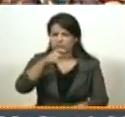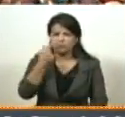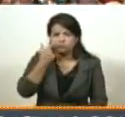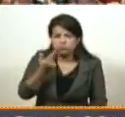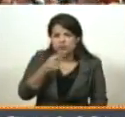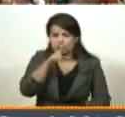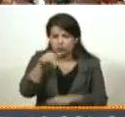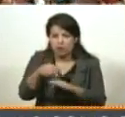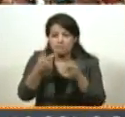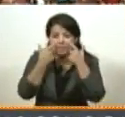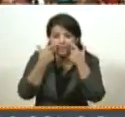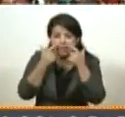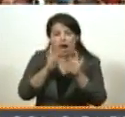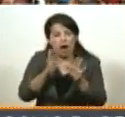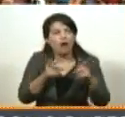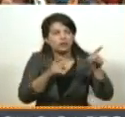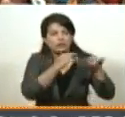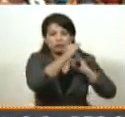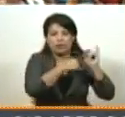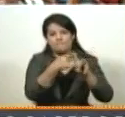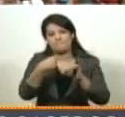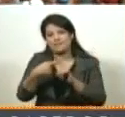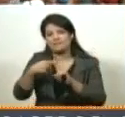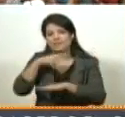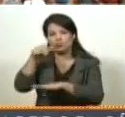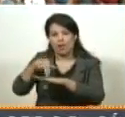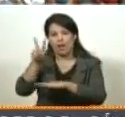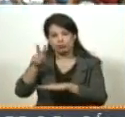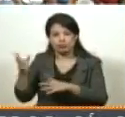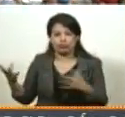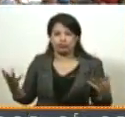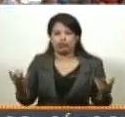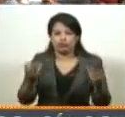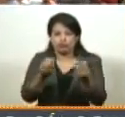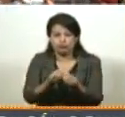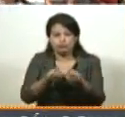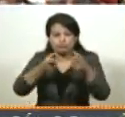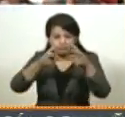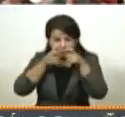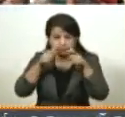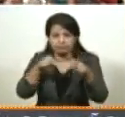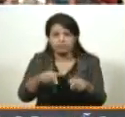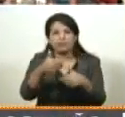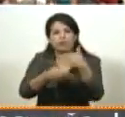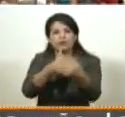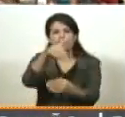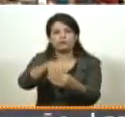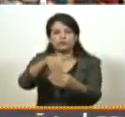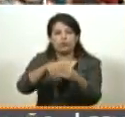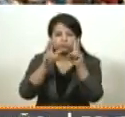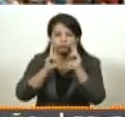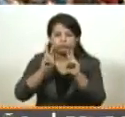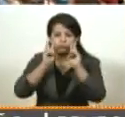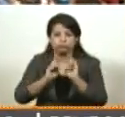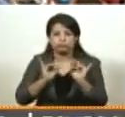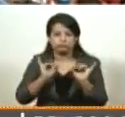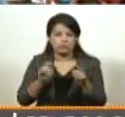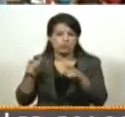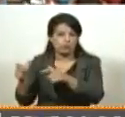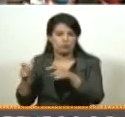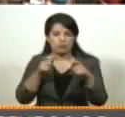algo distinto, adicional, como son la observación electoral de parte de